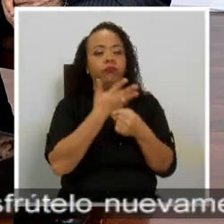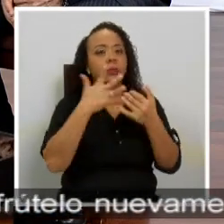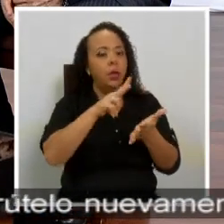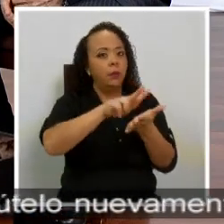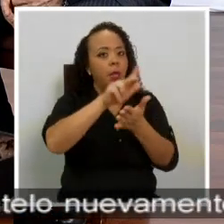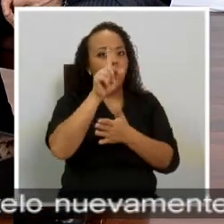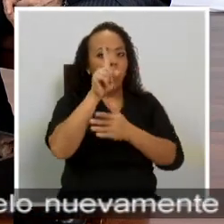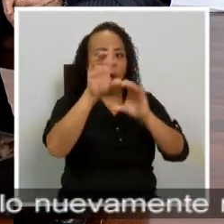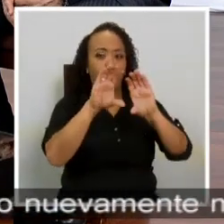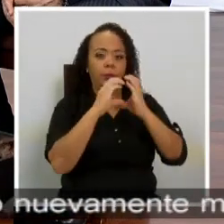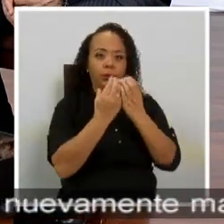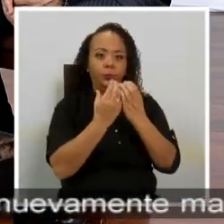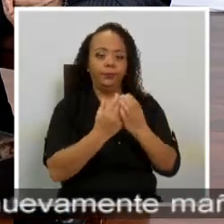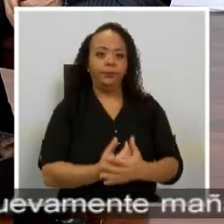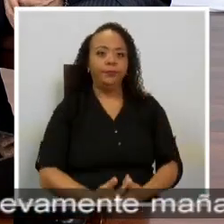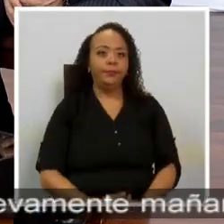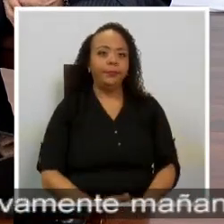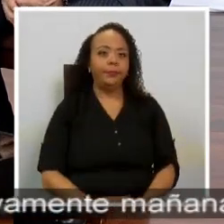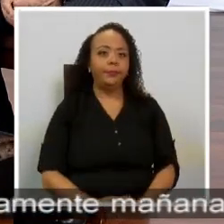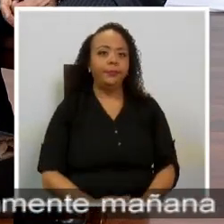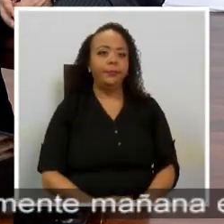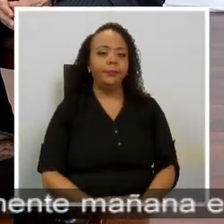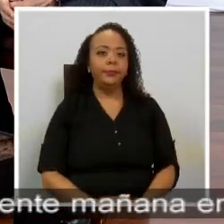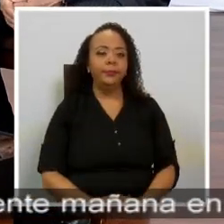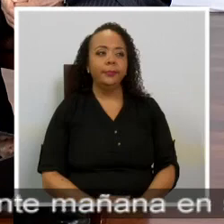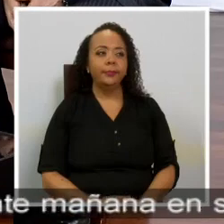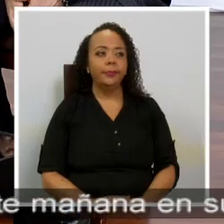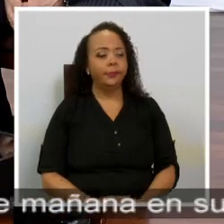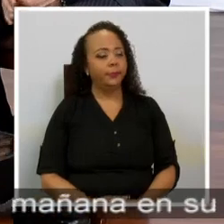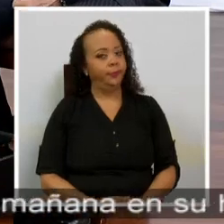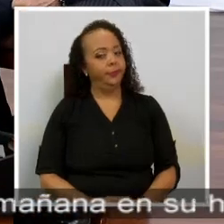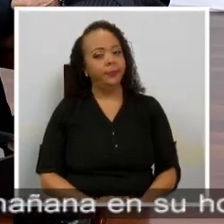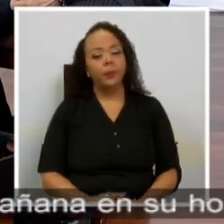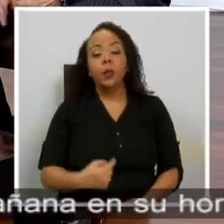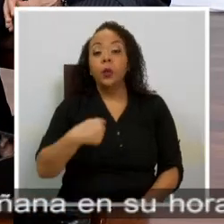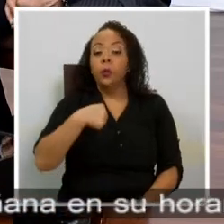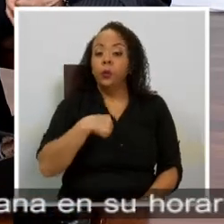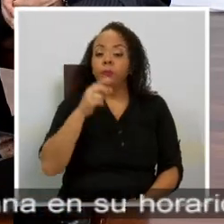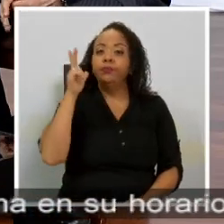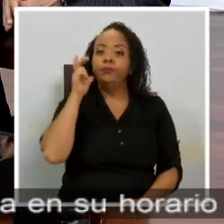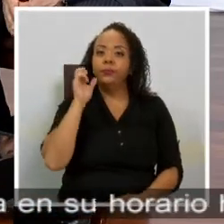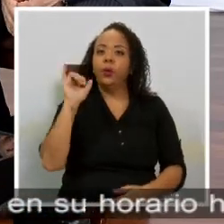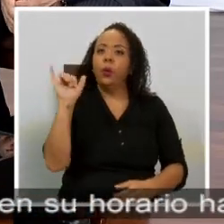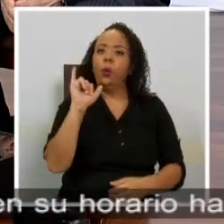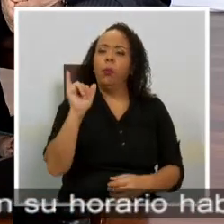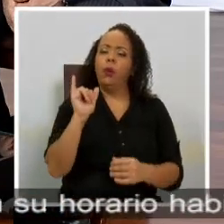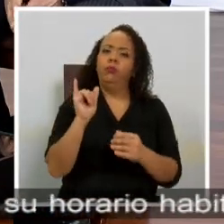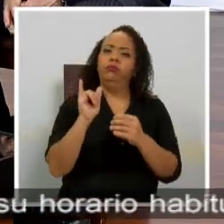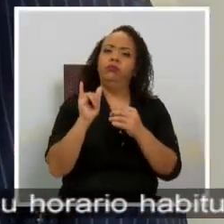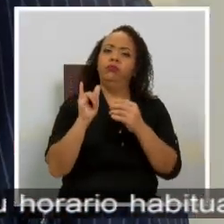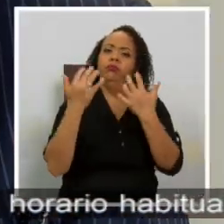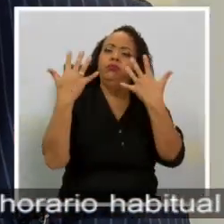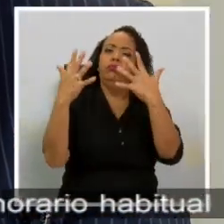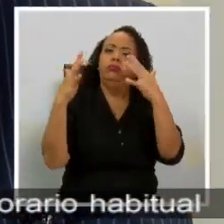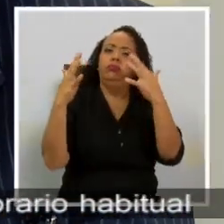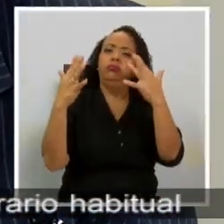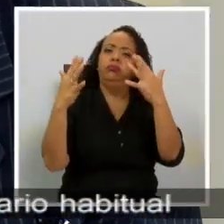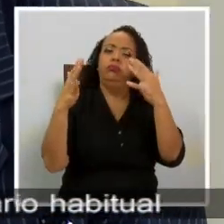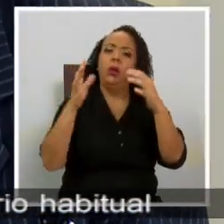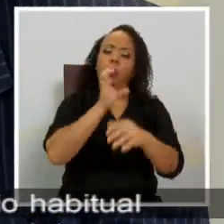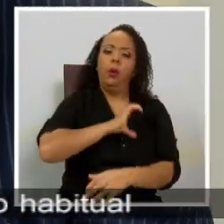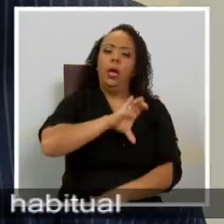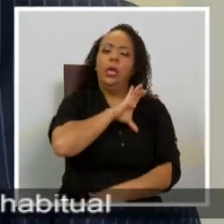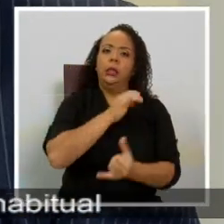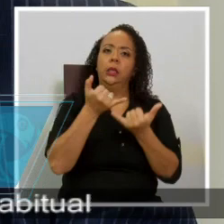las comisiones. Decía que uno ha escuchado cómo han alabado las cualidades del